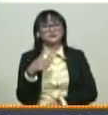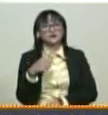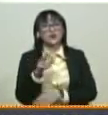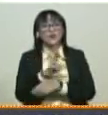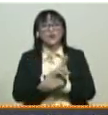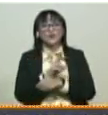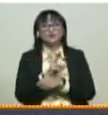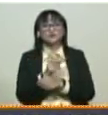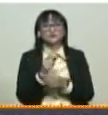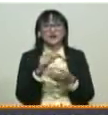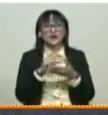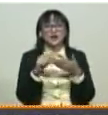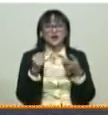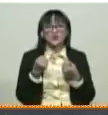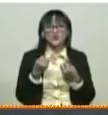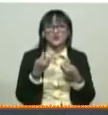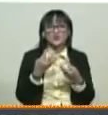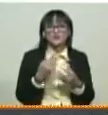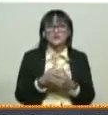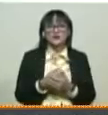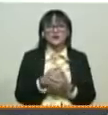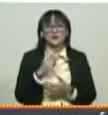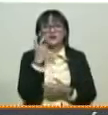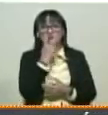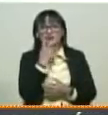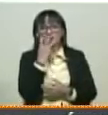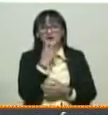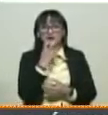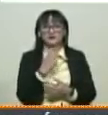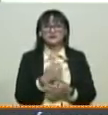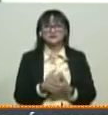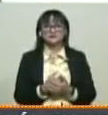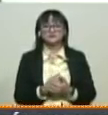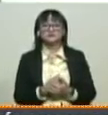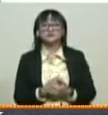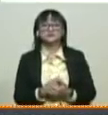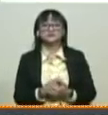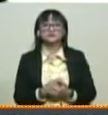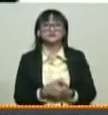utilizando nomenclaturas en inglés, actuaron